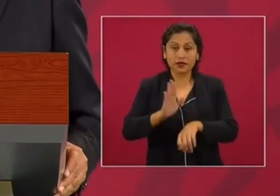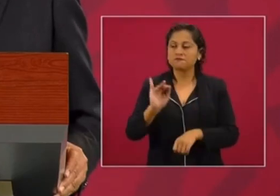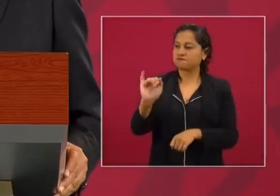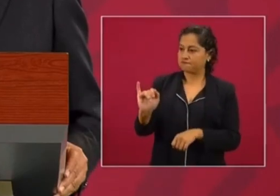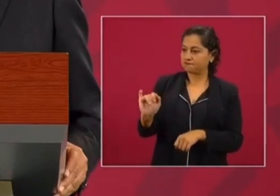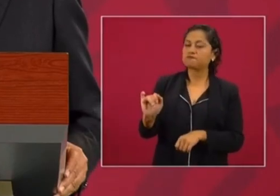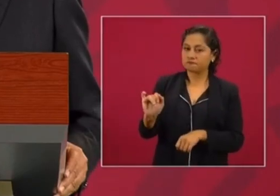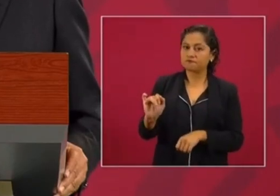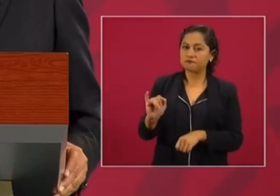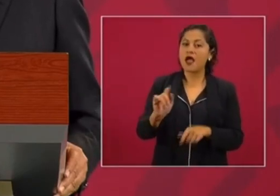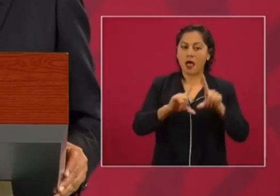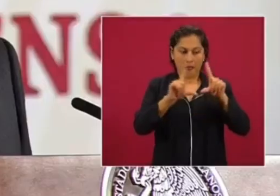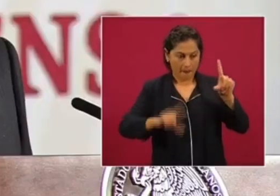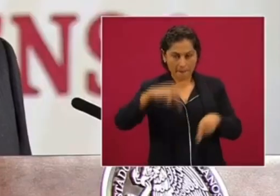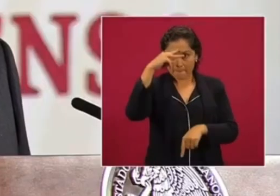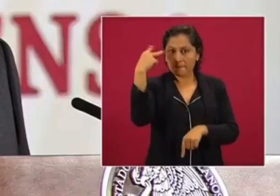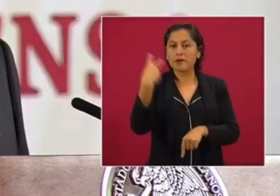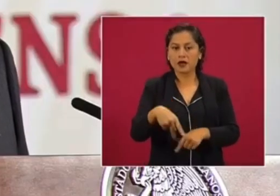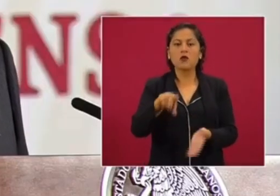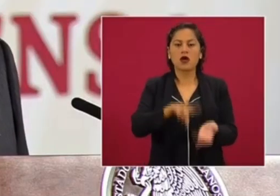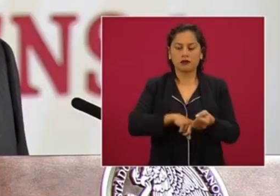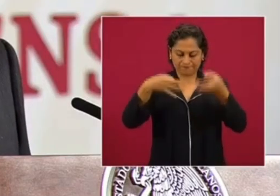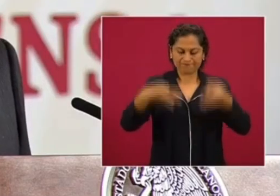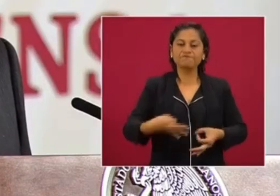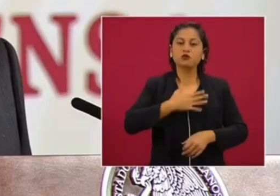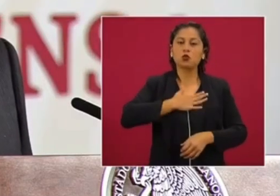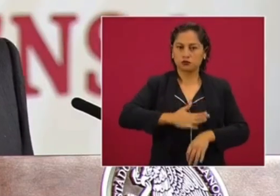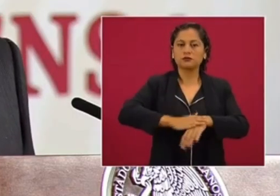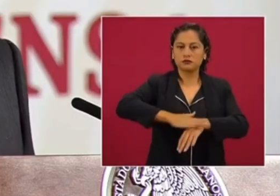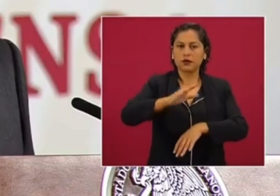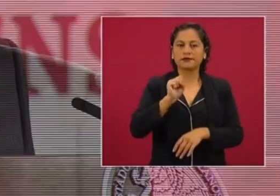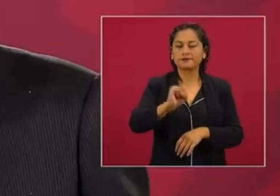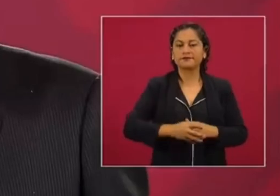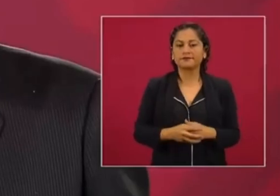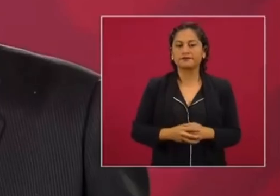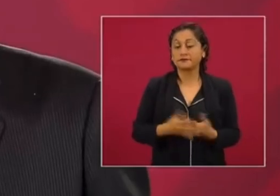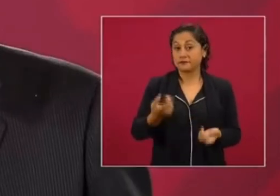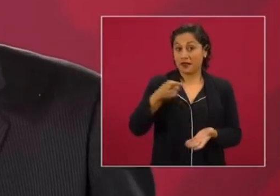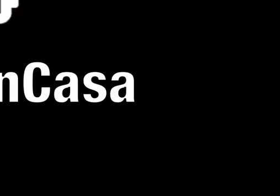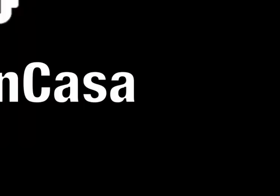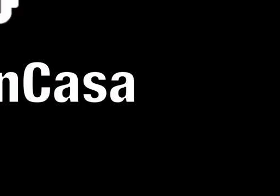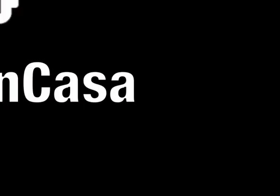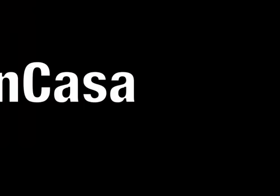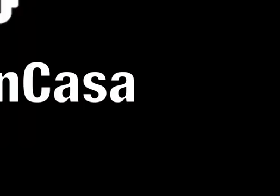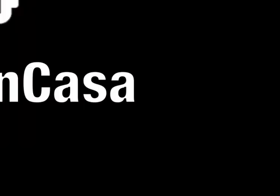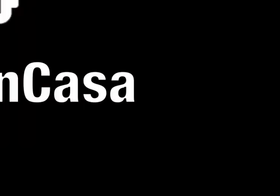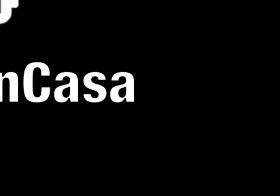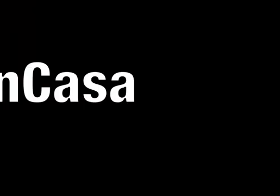más justo, más digno. Es un país en donde no hay corrupción.